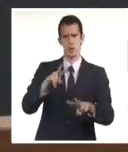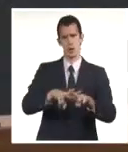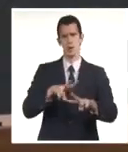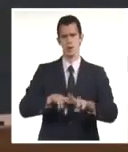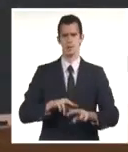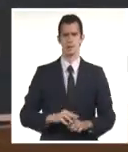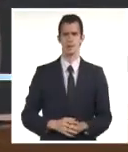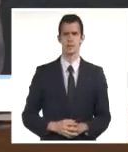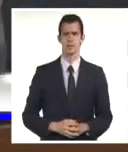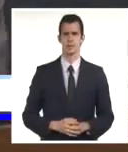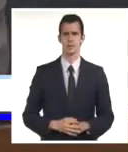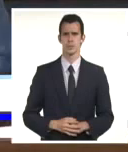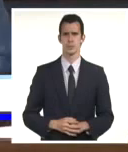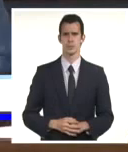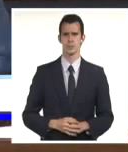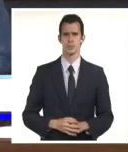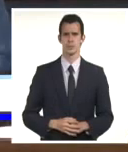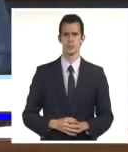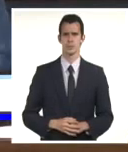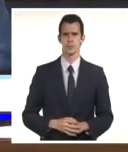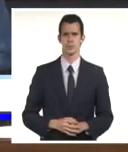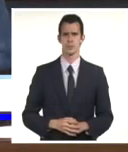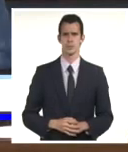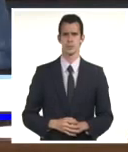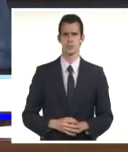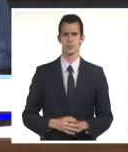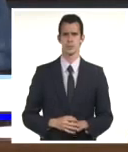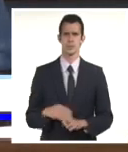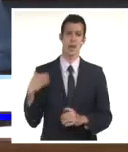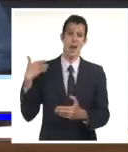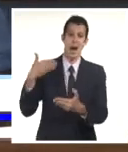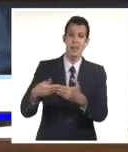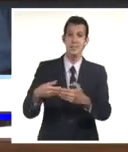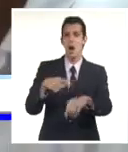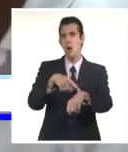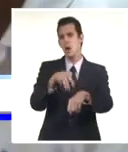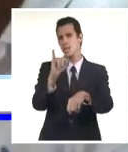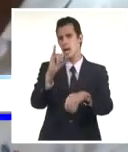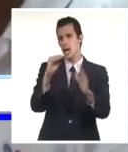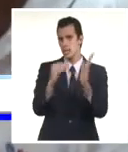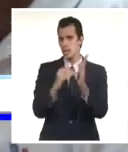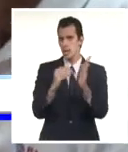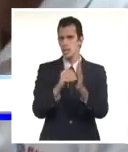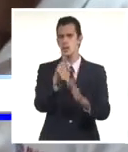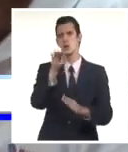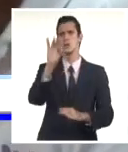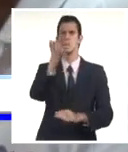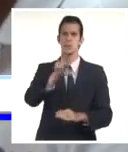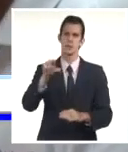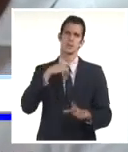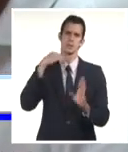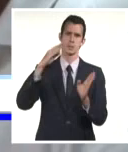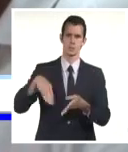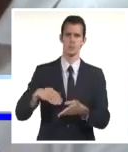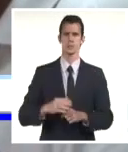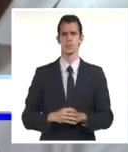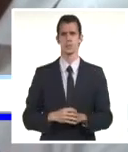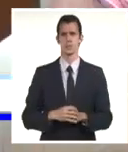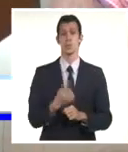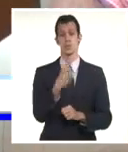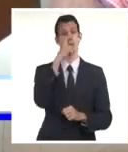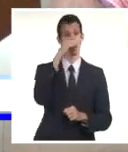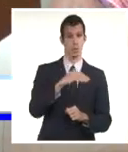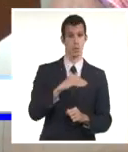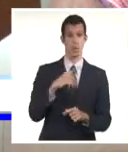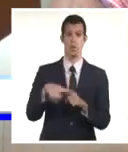Se conoció que hasta las 6 de la tarde de este viernes, 18 personas habían fallecido, entre ellas un menor de edad y una embarazada, y